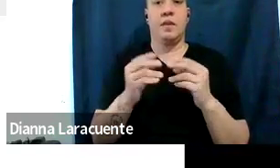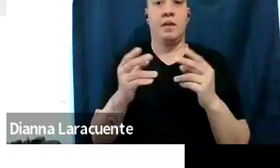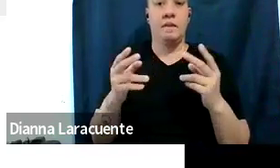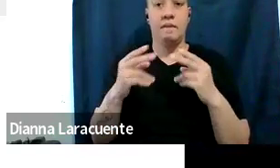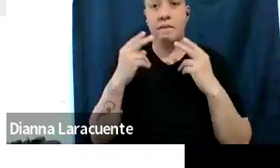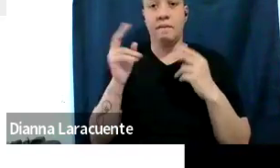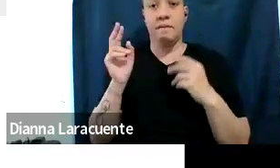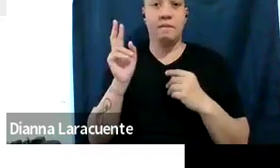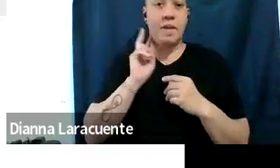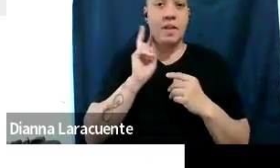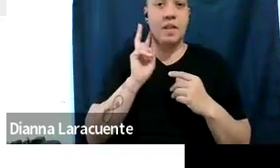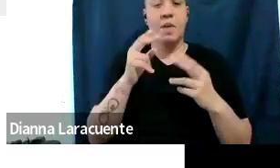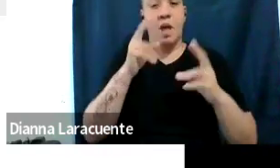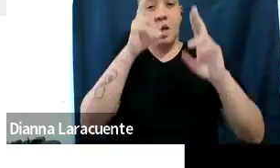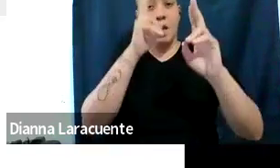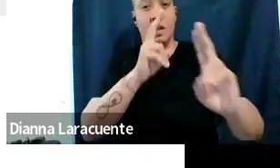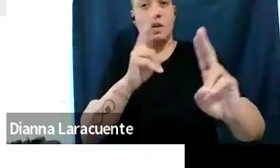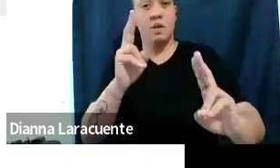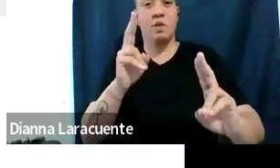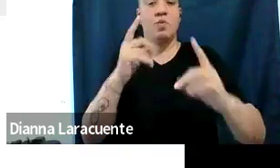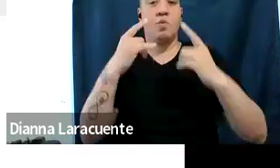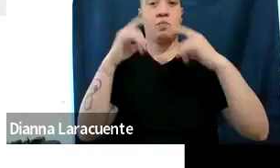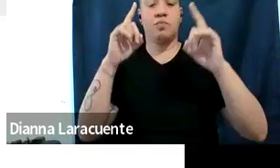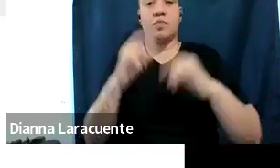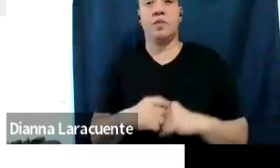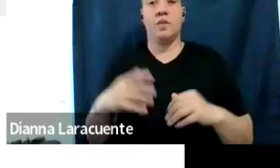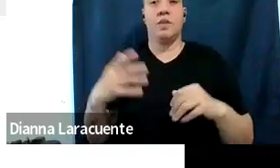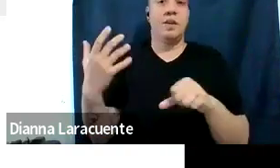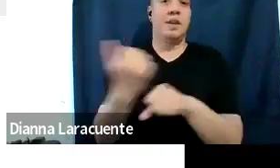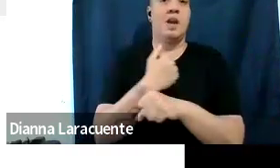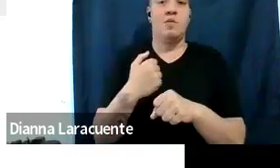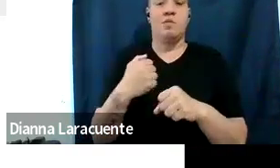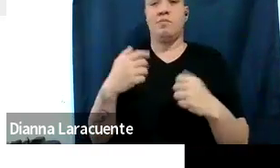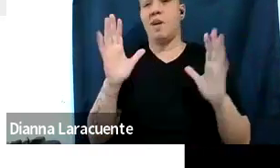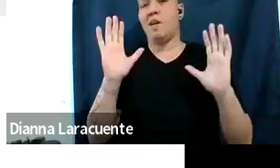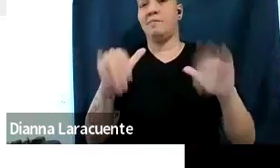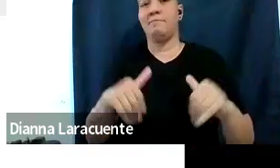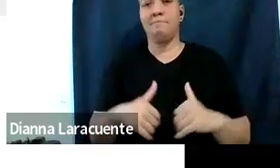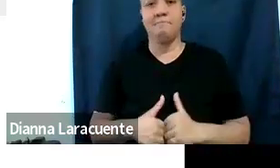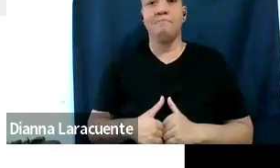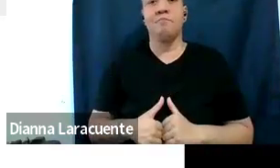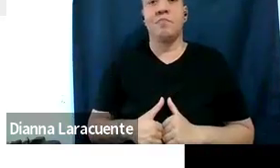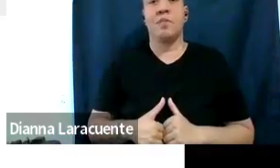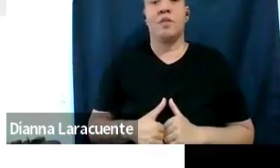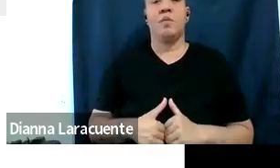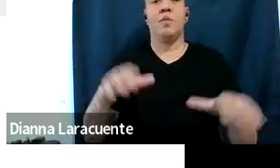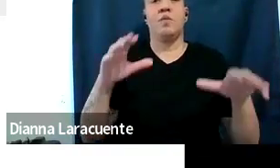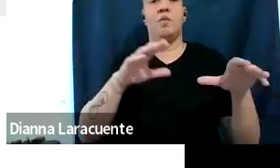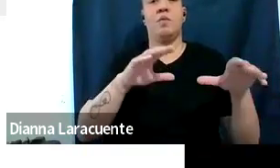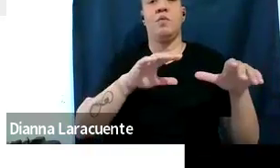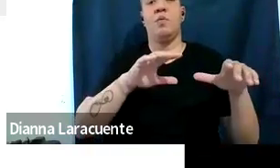popular, entonces cuando le ganó el debate, olvídense, pero se tuvo que ir a Nueva York